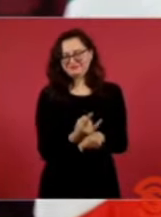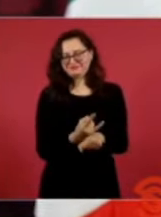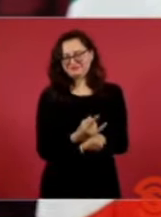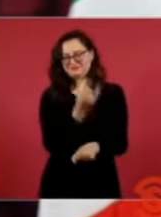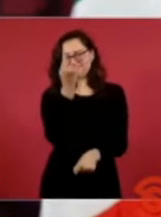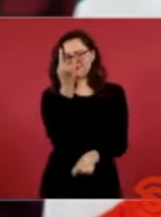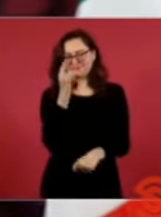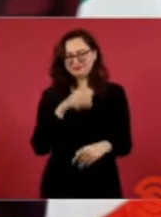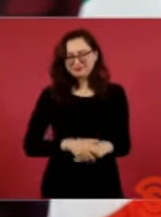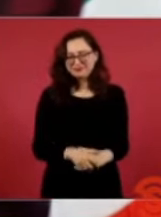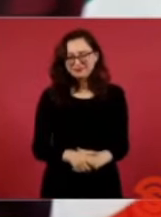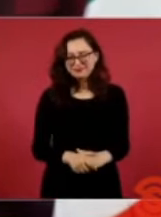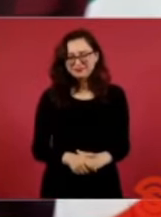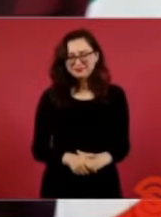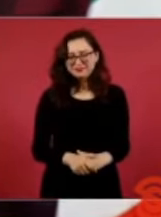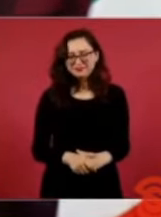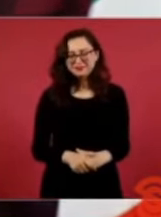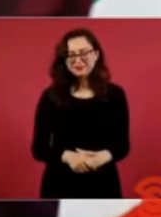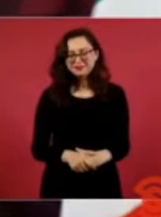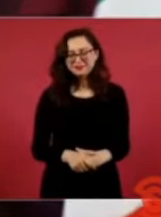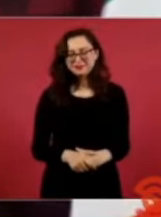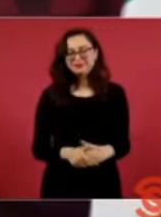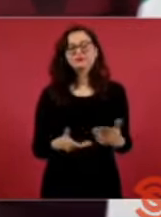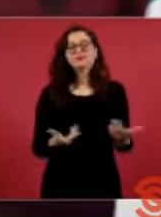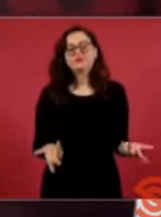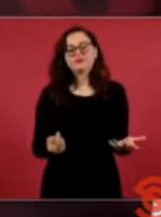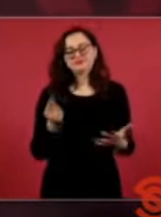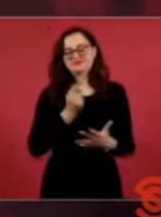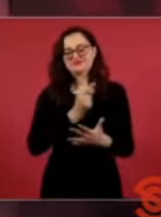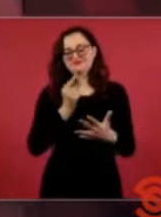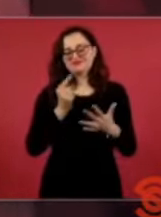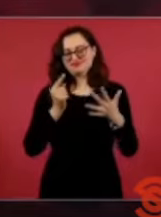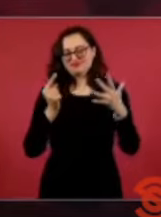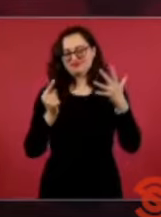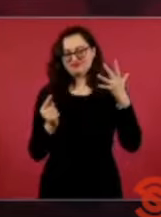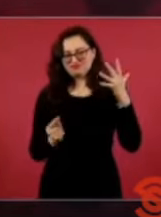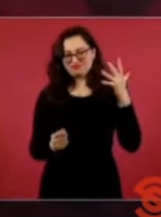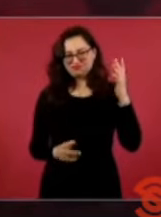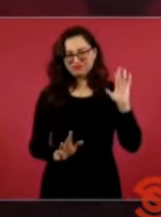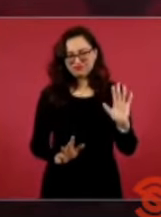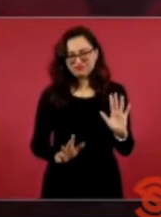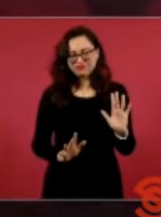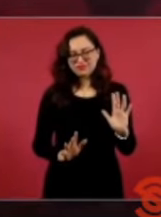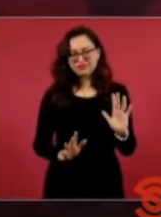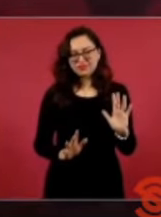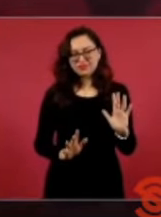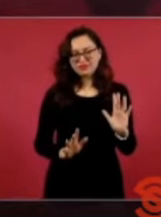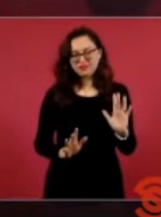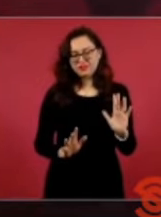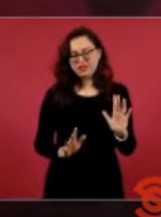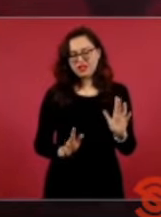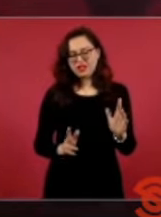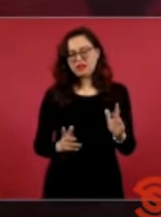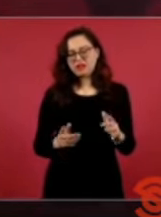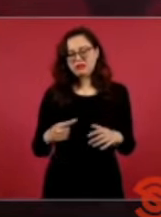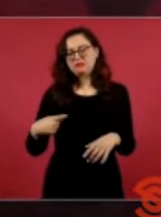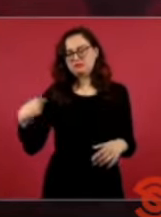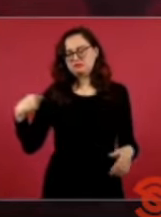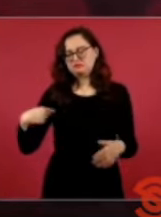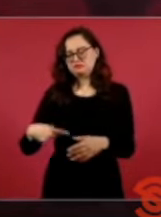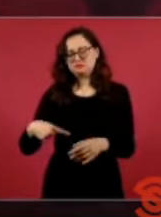y otras cosas que no puedo decir ahora porque todavía no termina el proceso electoral. Estoy esperando que termine el proceso